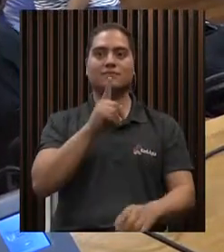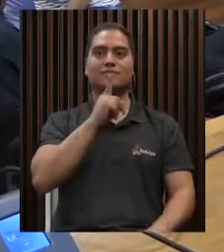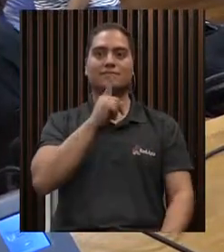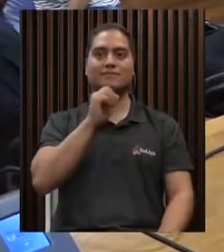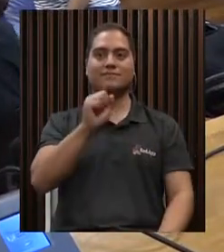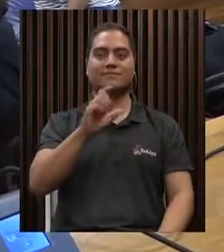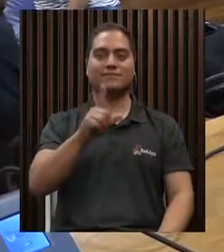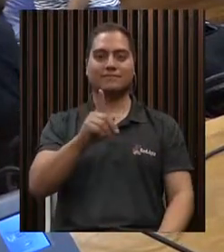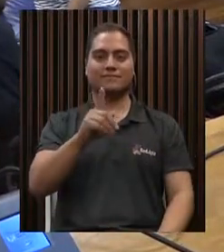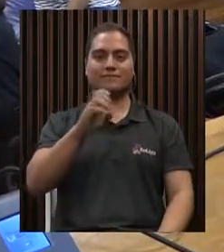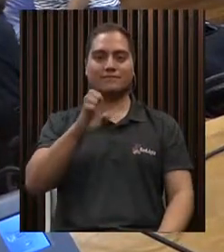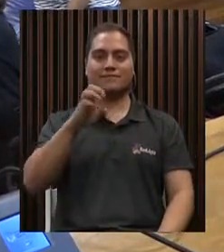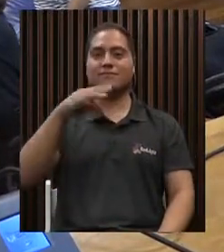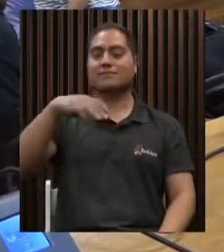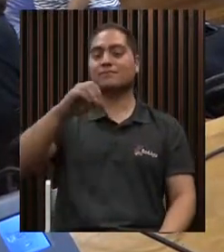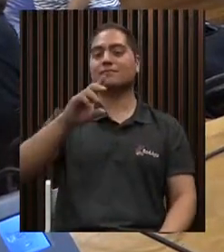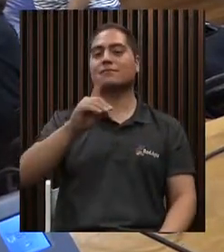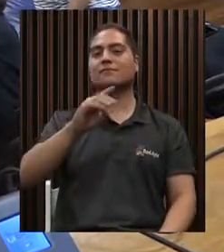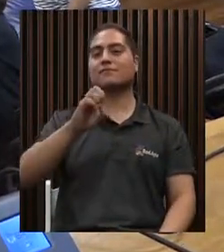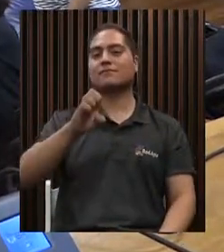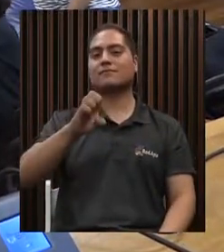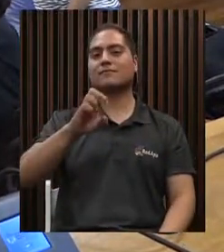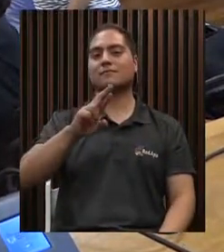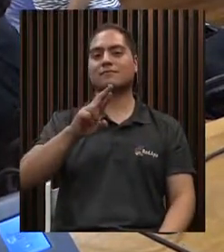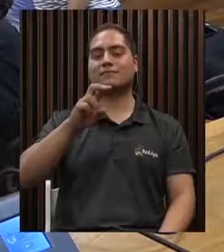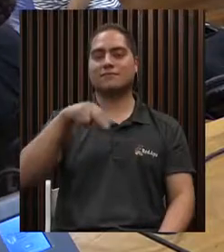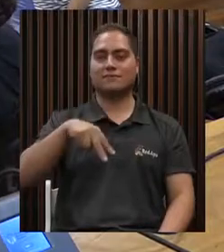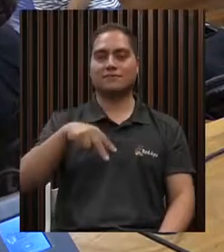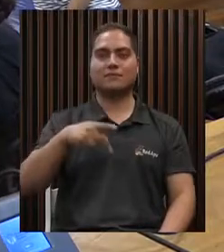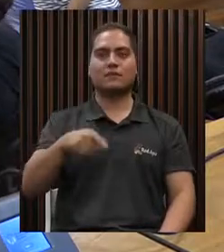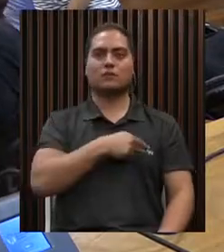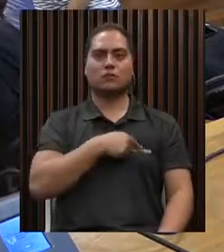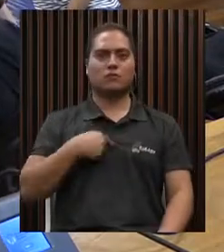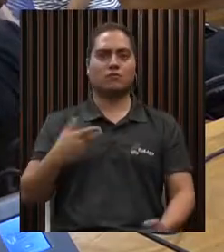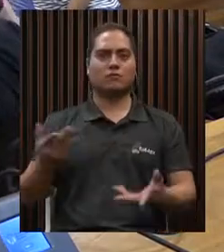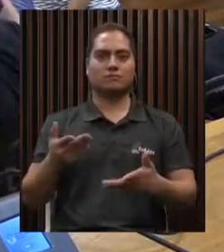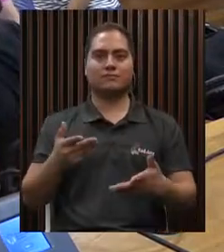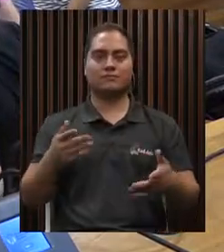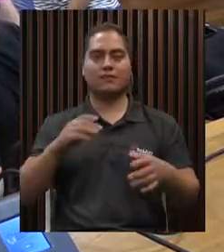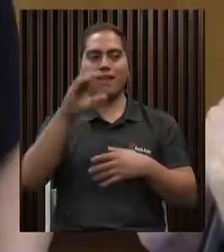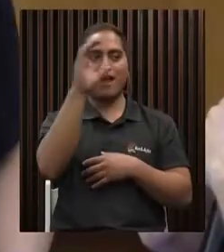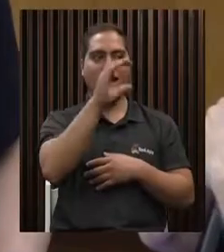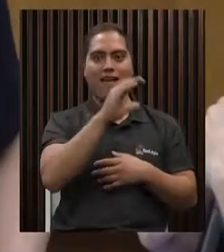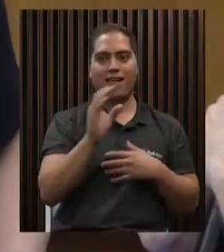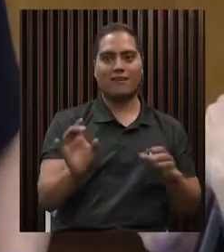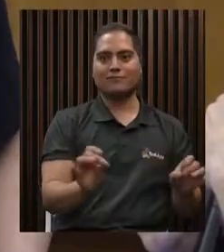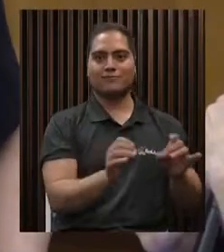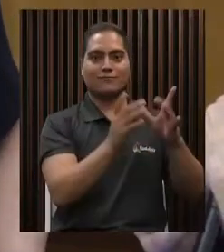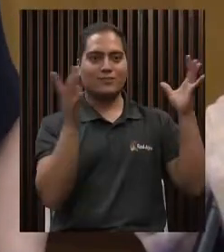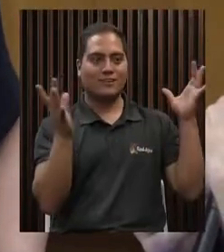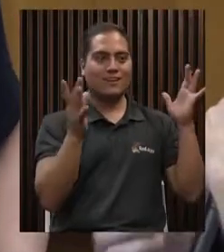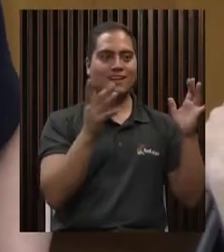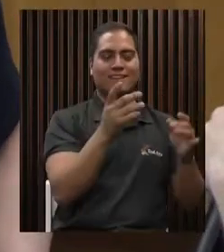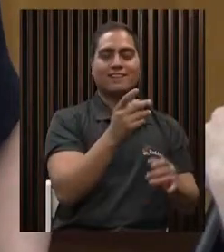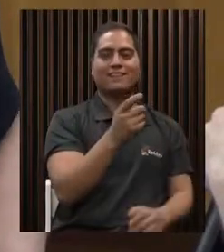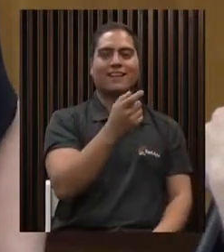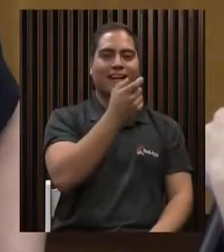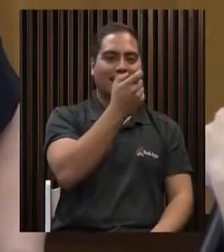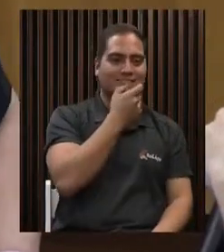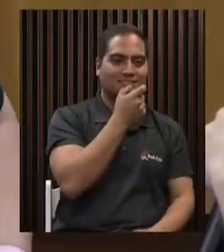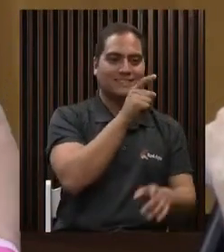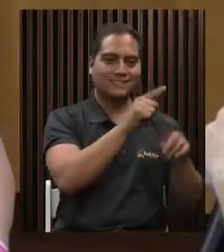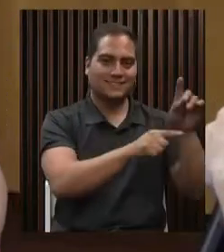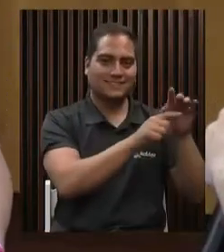en 2016 y se llamó Aventuras en Biscuitland. Y para eso tomamos la obra, que era una